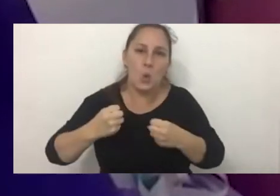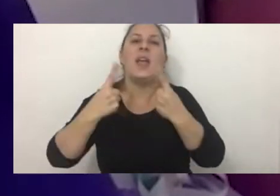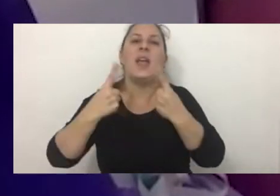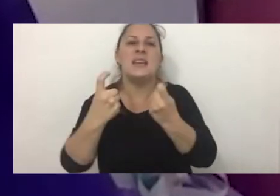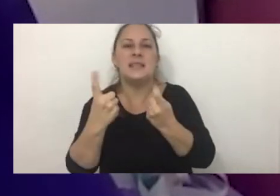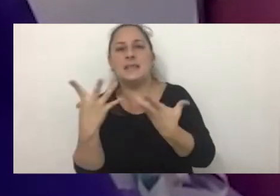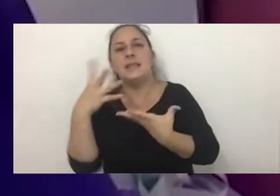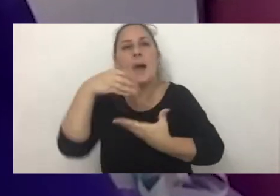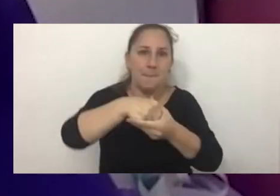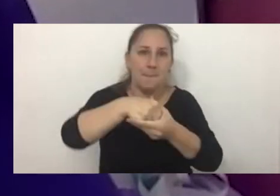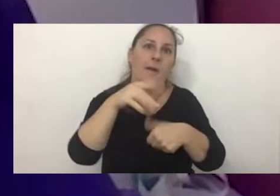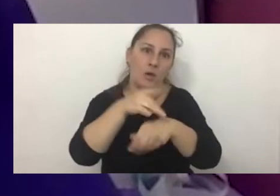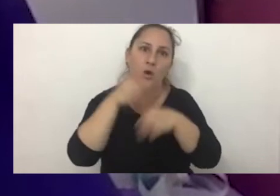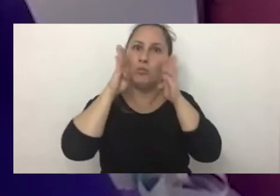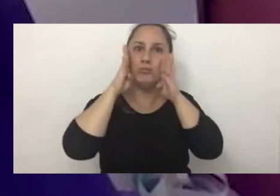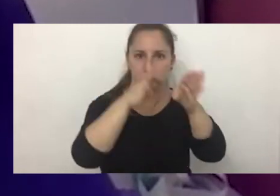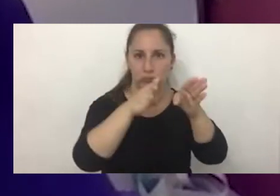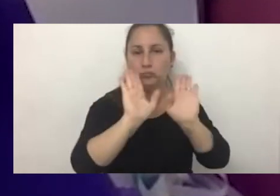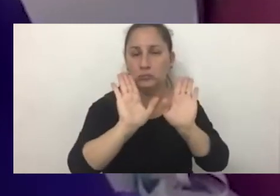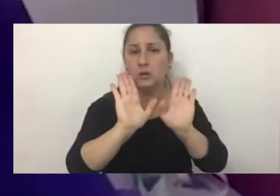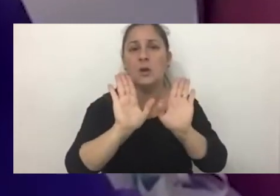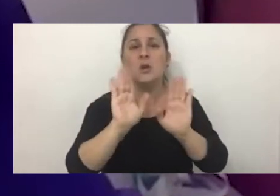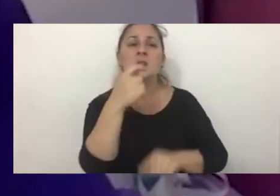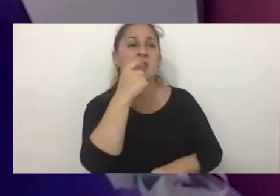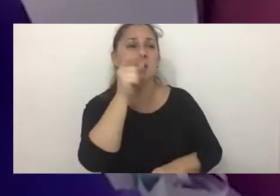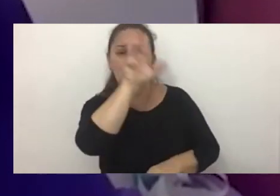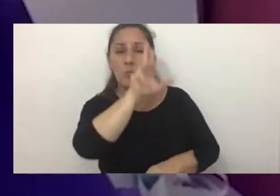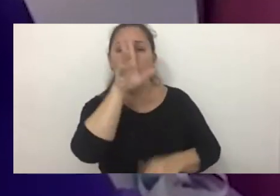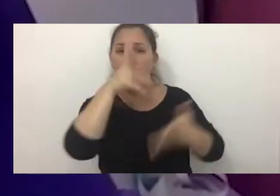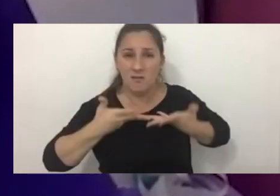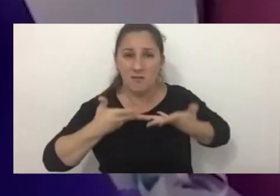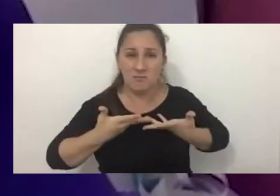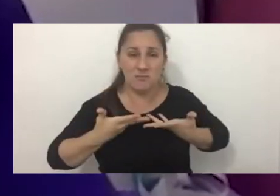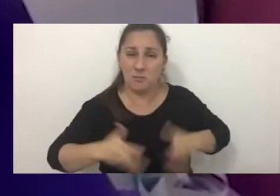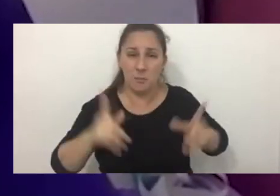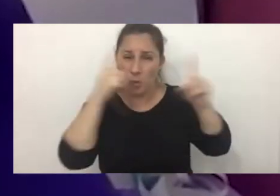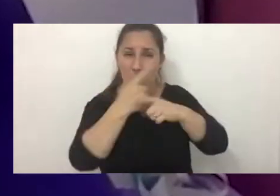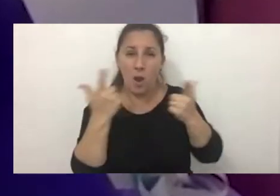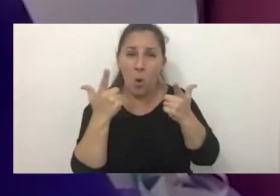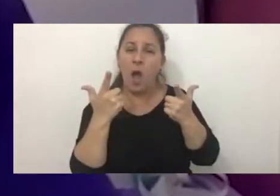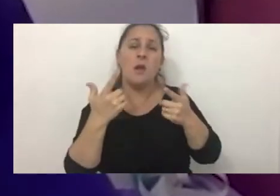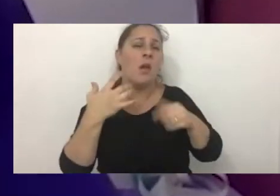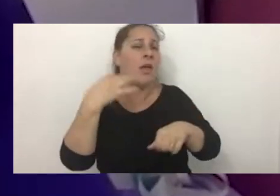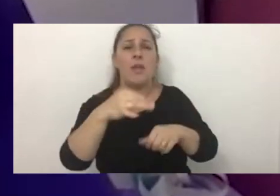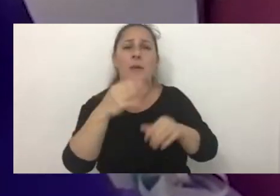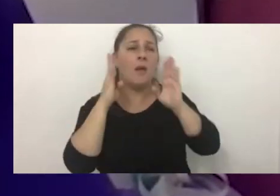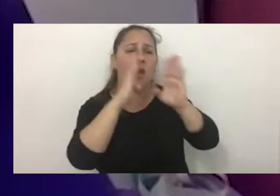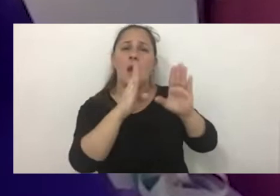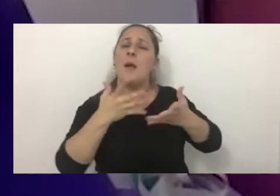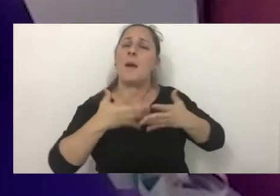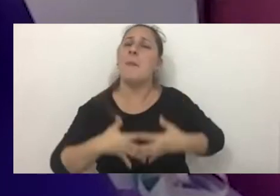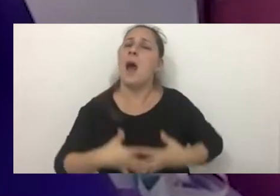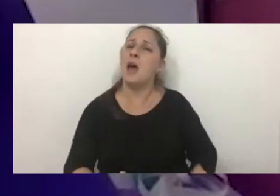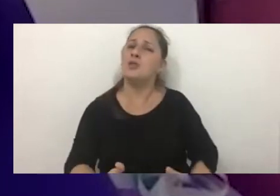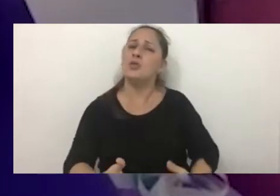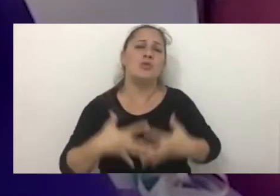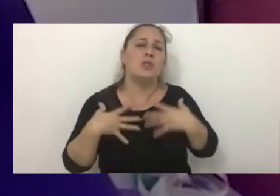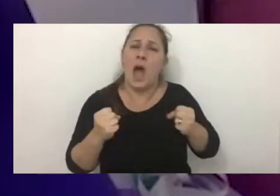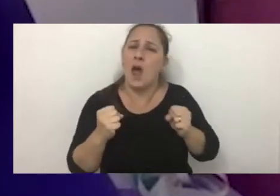personalice garantizando que tenga un proceso íntimo, digamos, y respetándose todas las